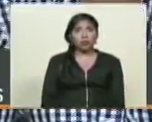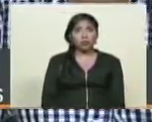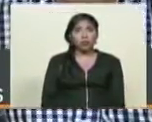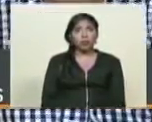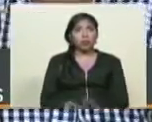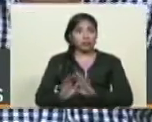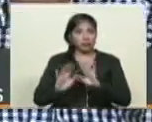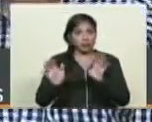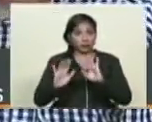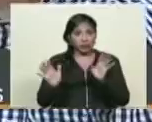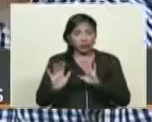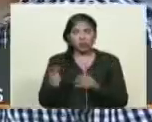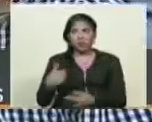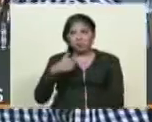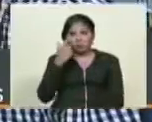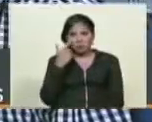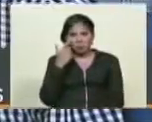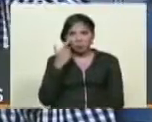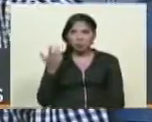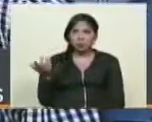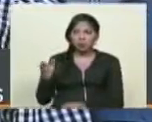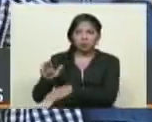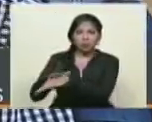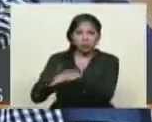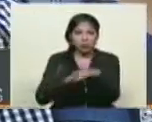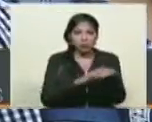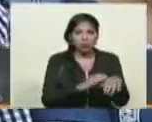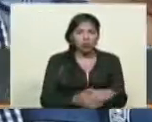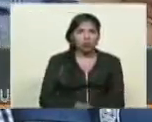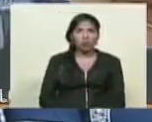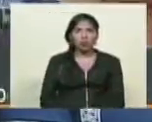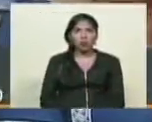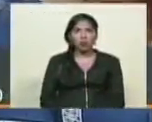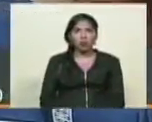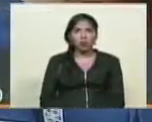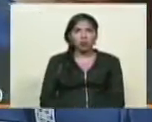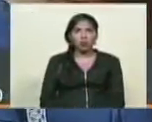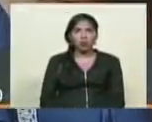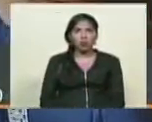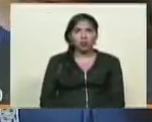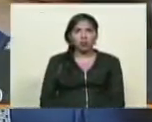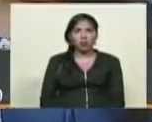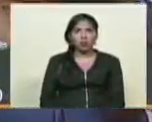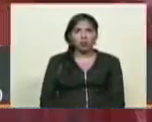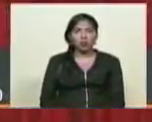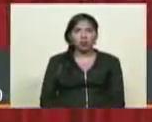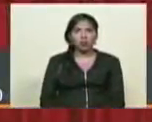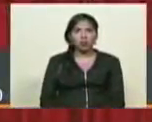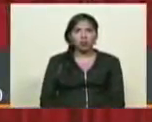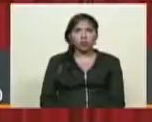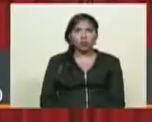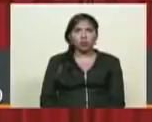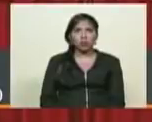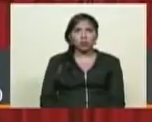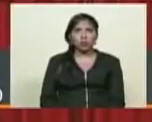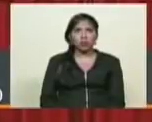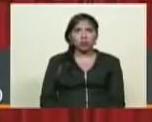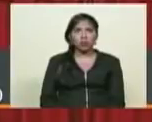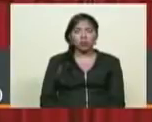llamado y están acudiendo a ese llamado. A ese llamado. Un llamado de